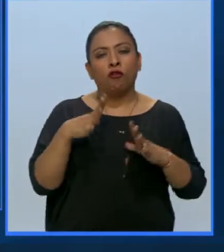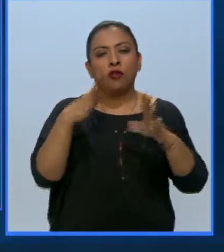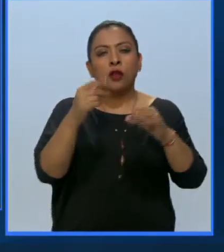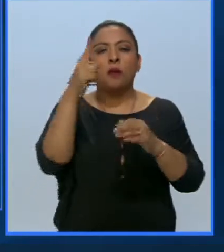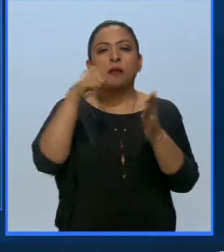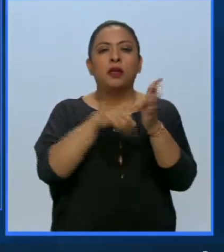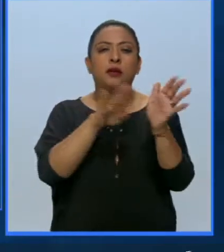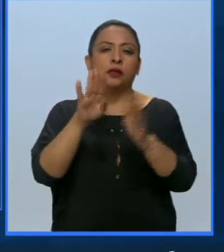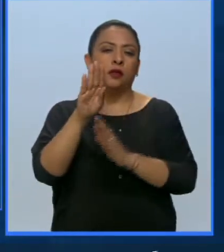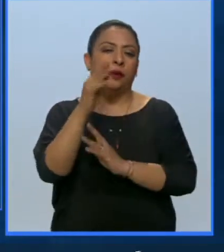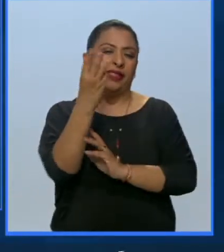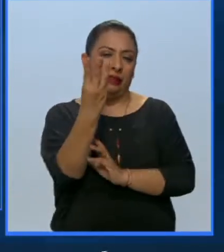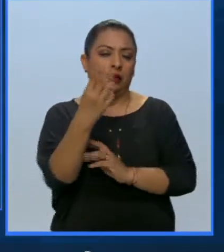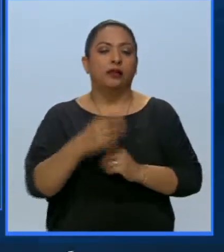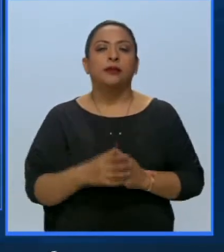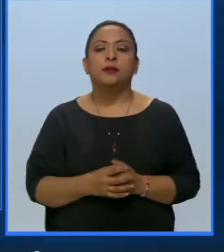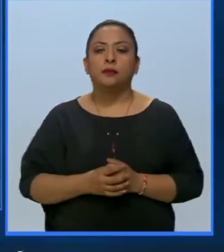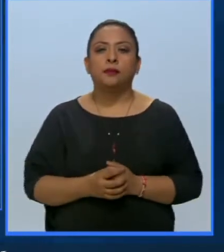1993.